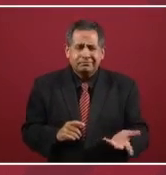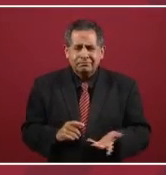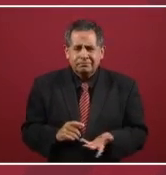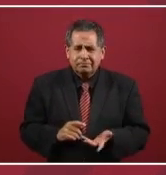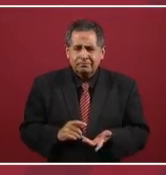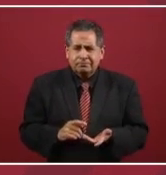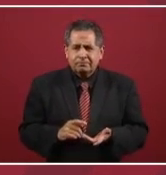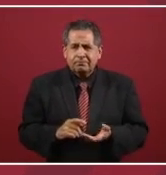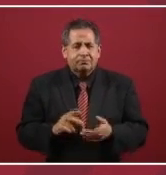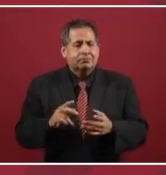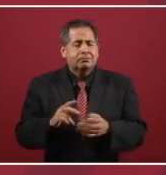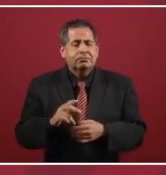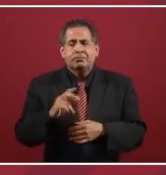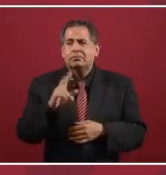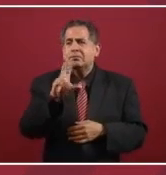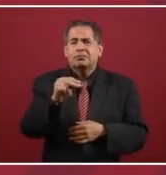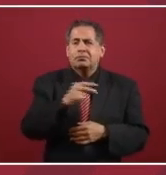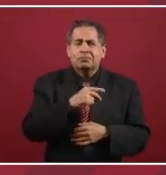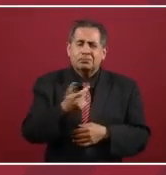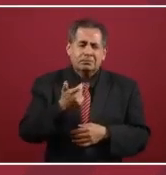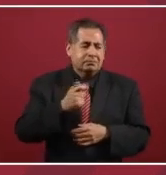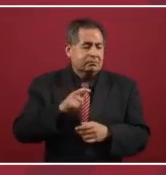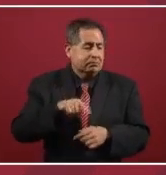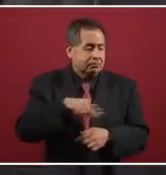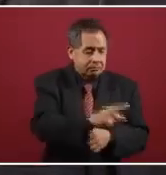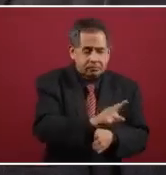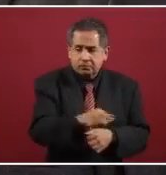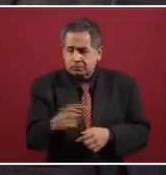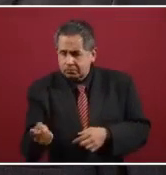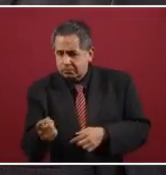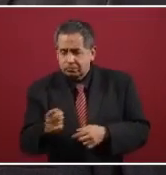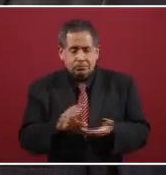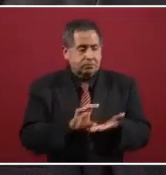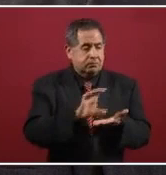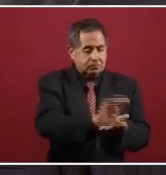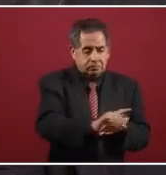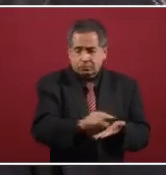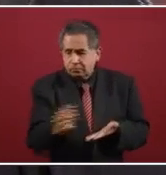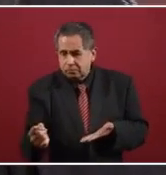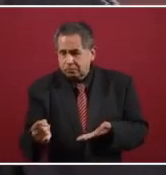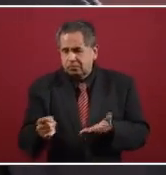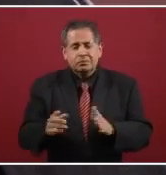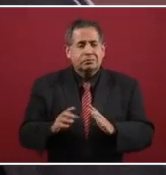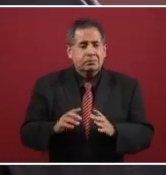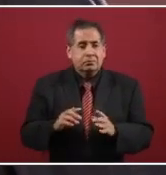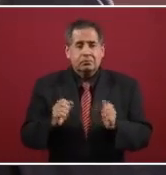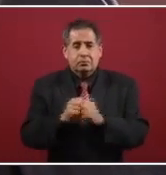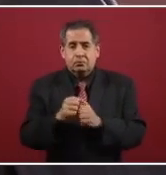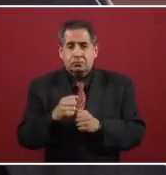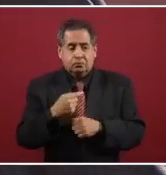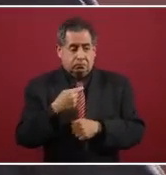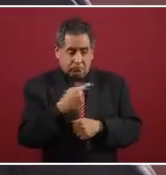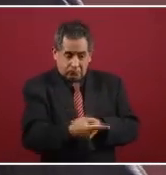el dinero, no nos entregue el dinero a través de